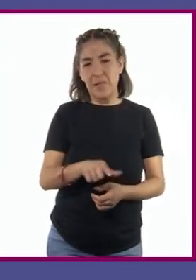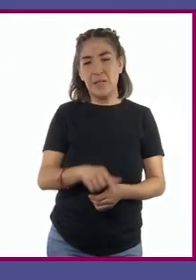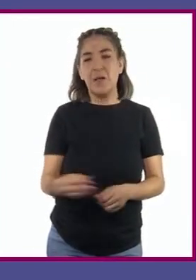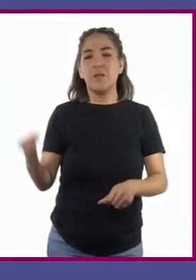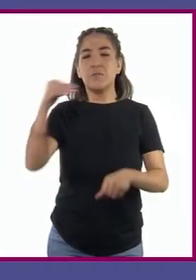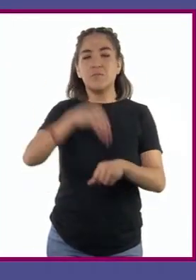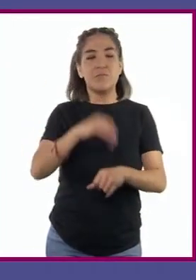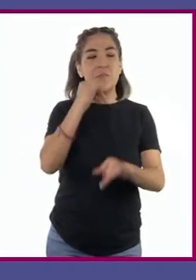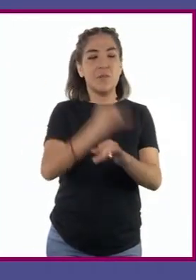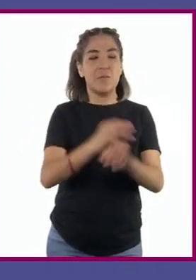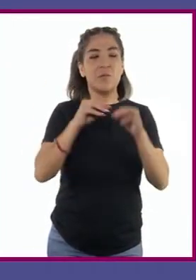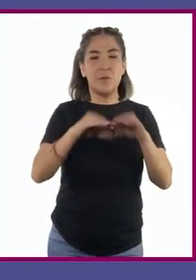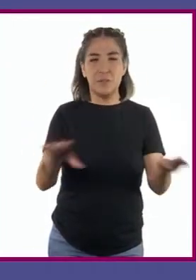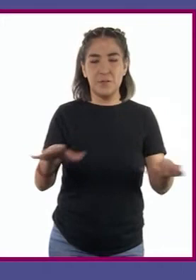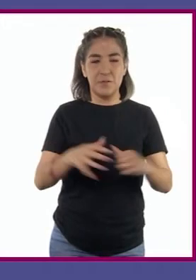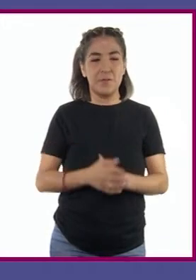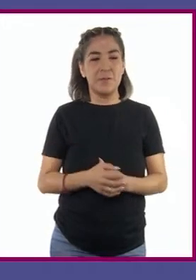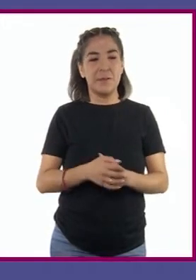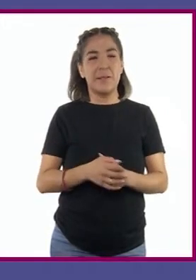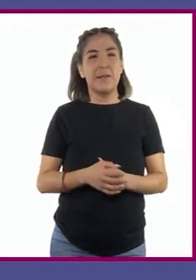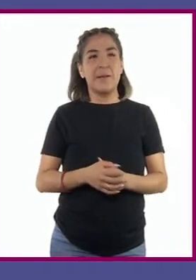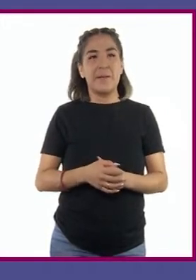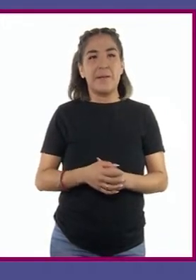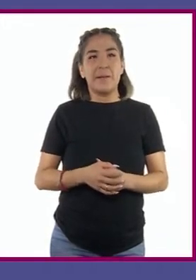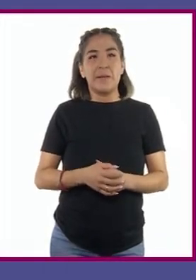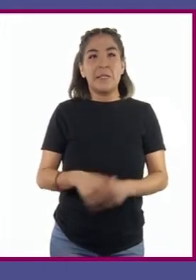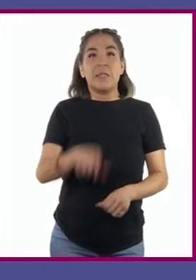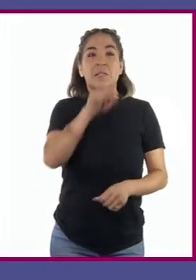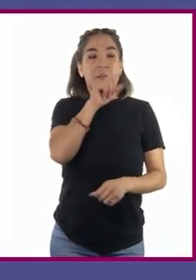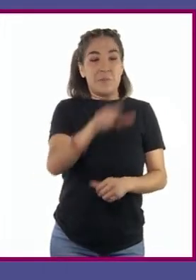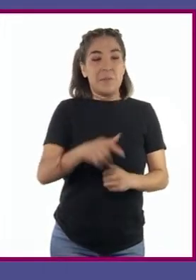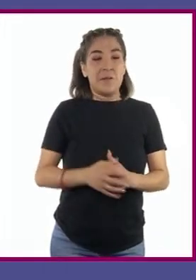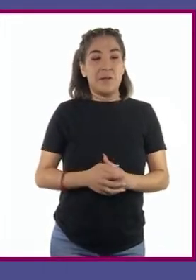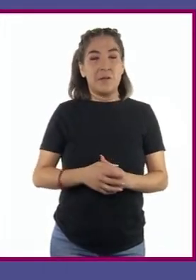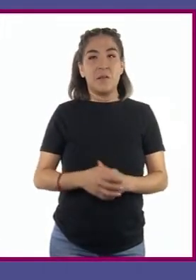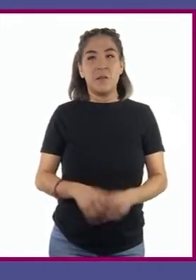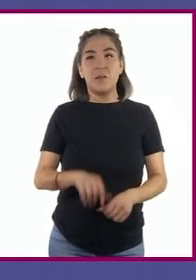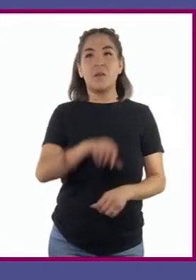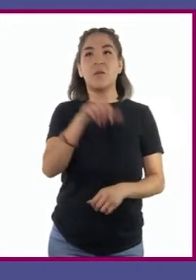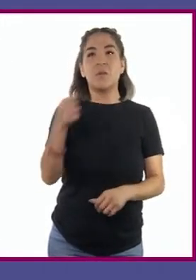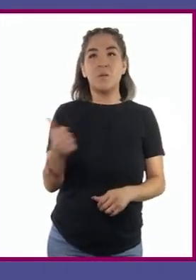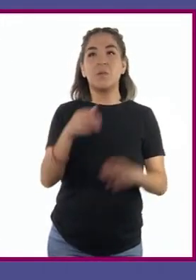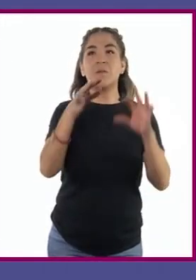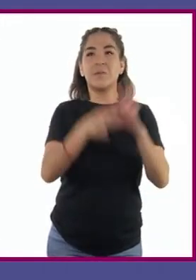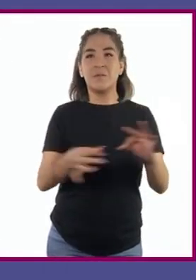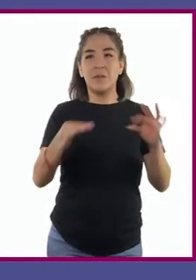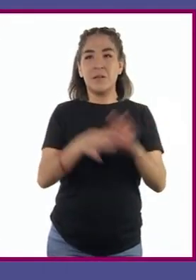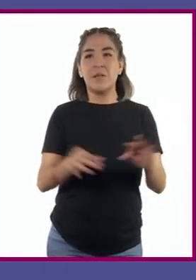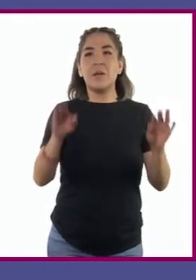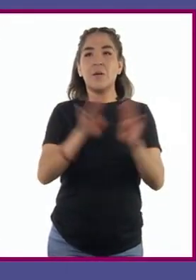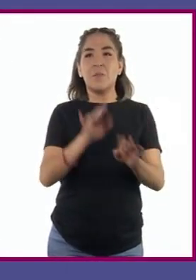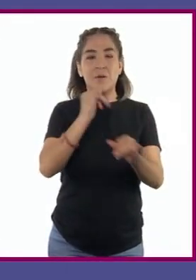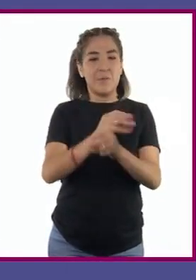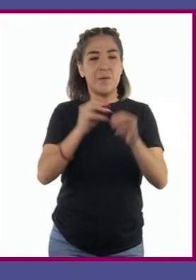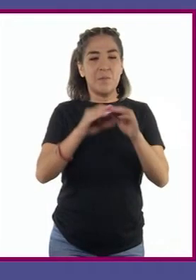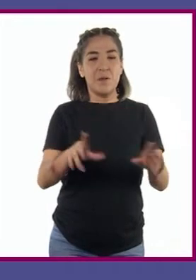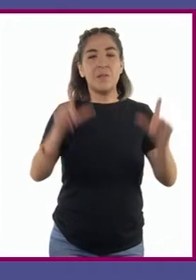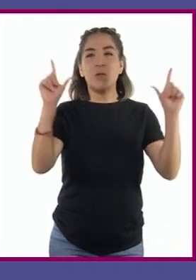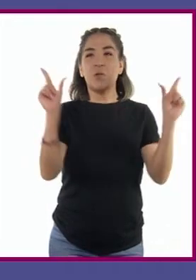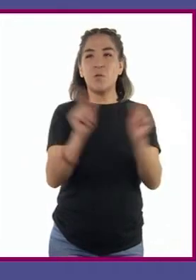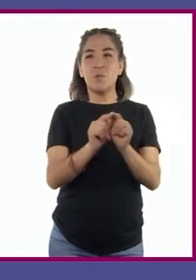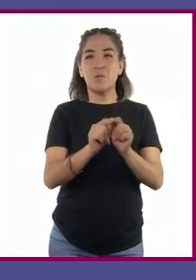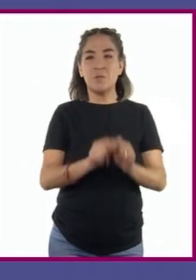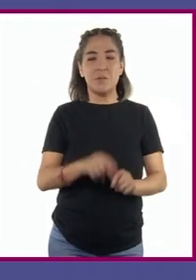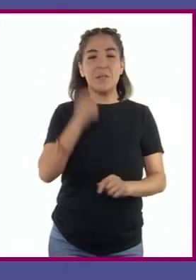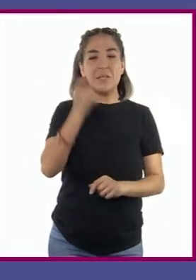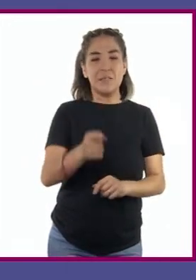agregan información. 3. Además y por otro lado, introducen una conclusión o